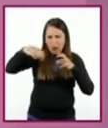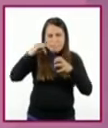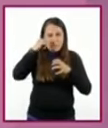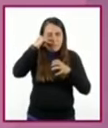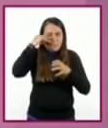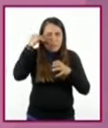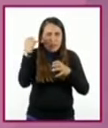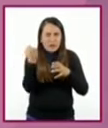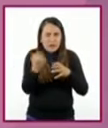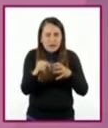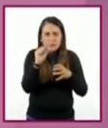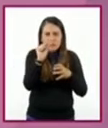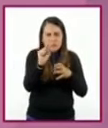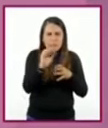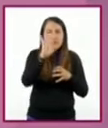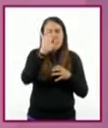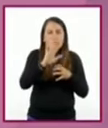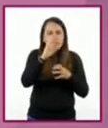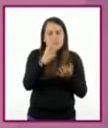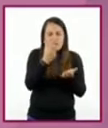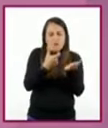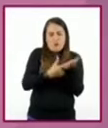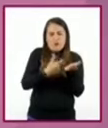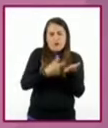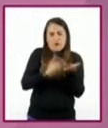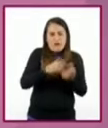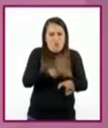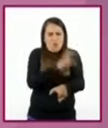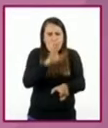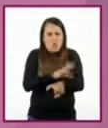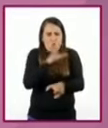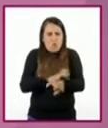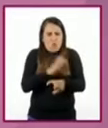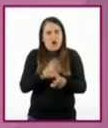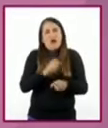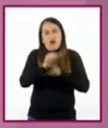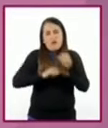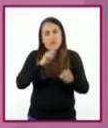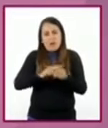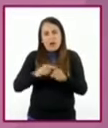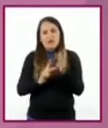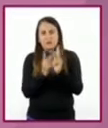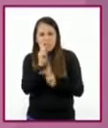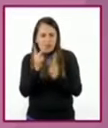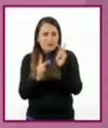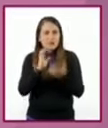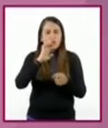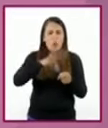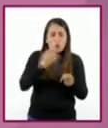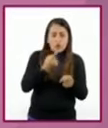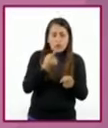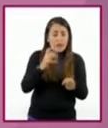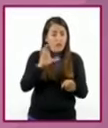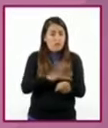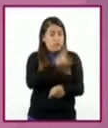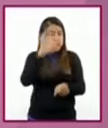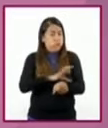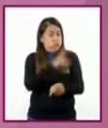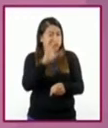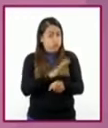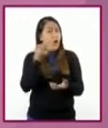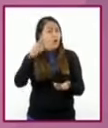considerada la moneda energética de los seres vivos. Esto por su gran valor energético. Y